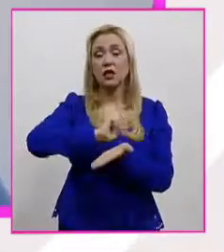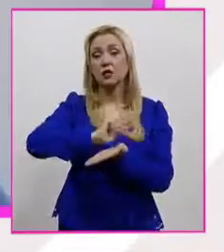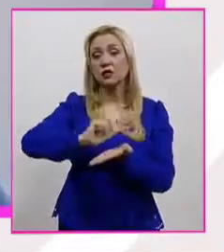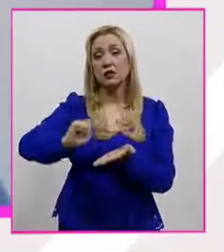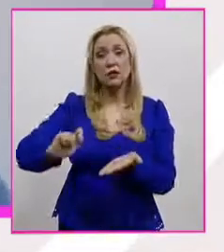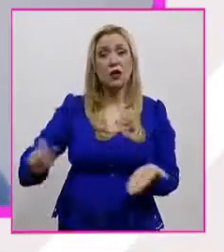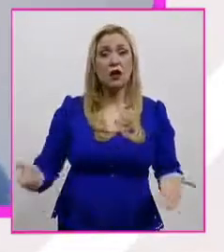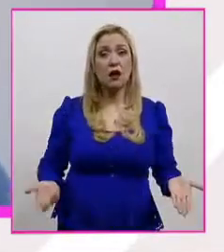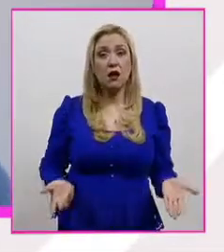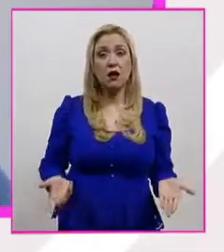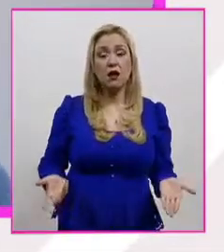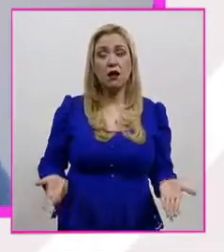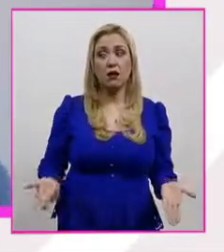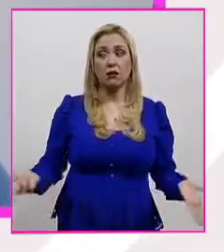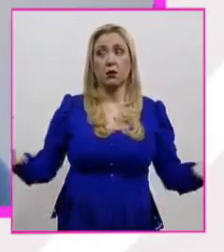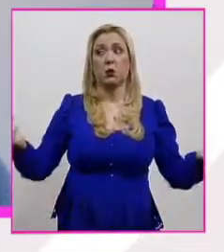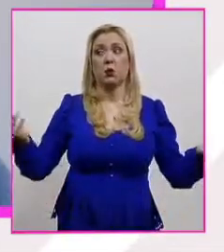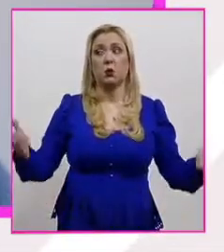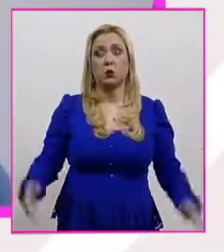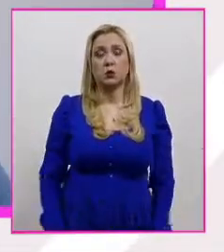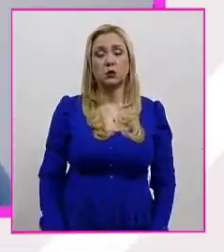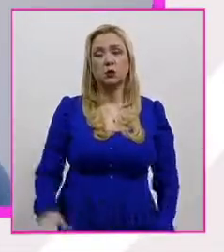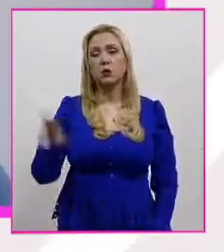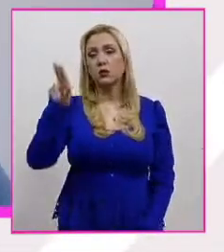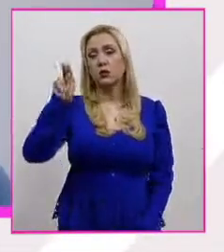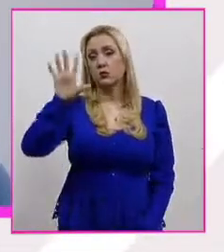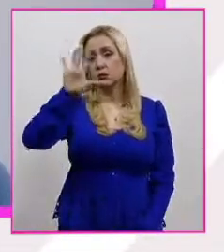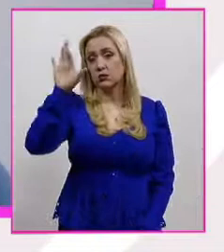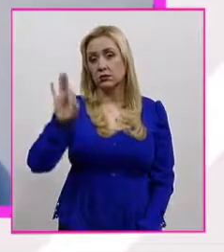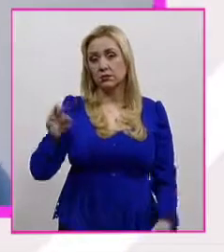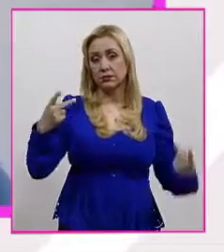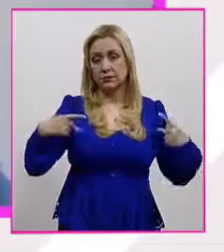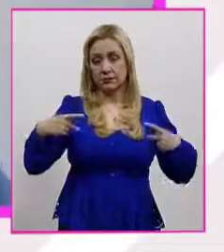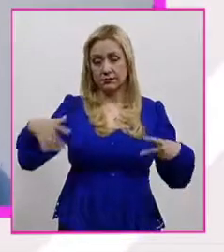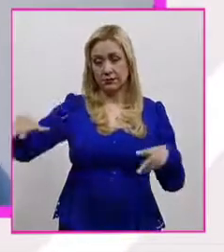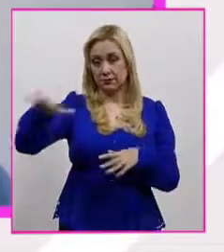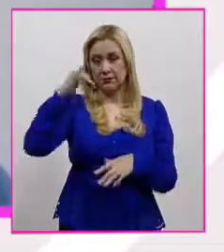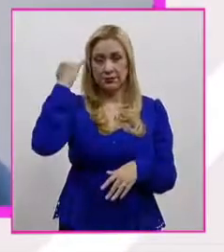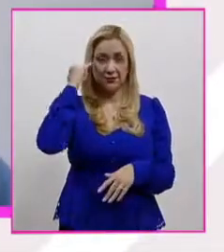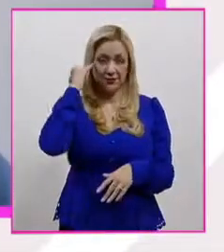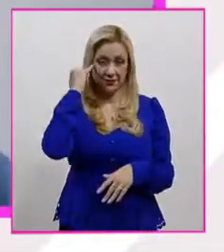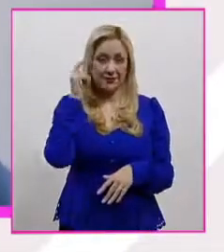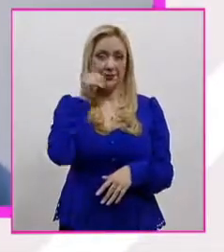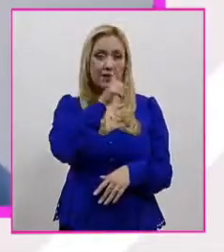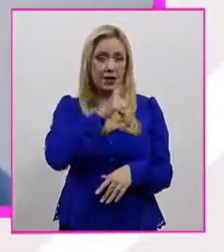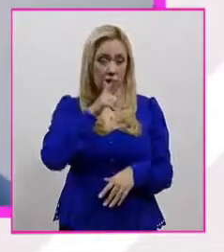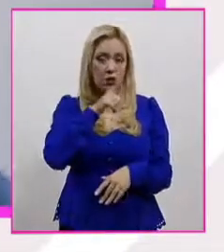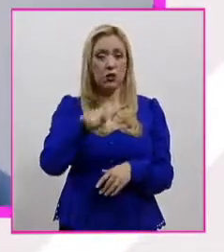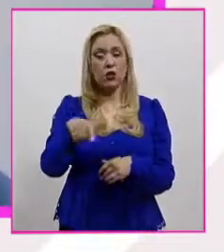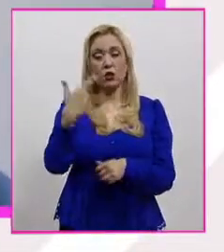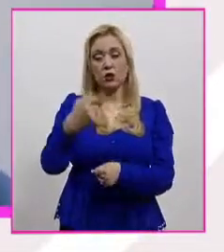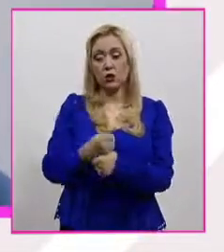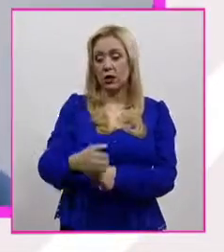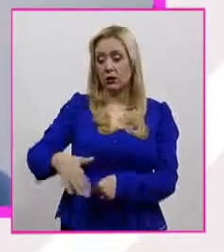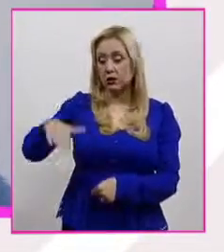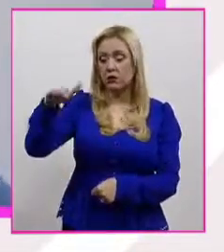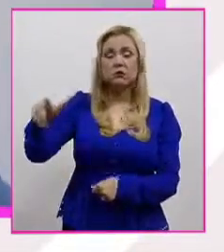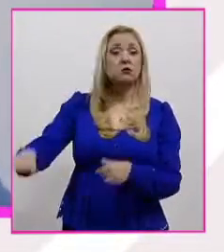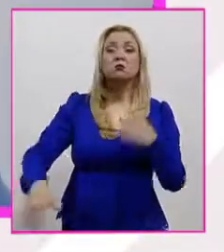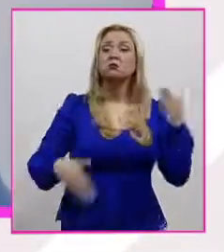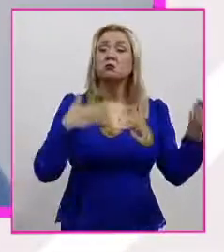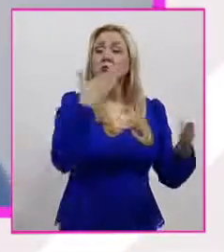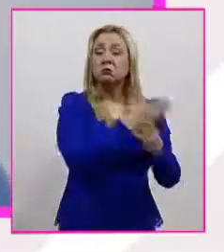escribir. Arriba del 85% de la población que habla lengua indígena, que tiene más de 12 años, no asiste a la